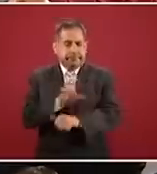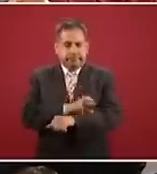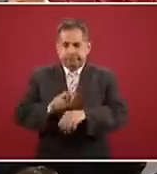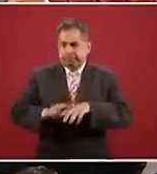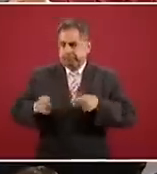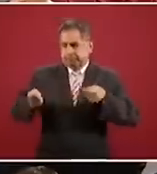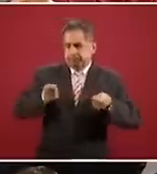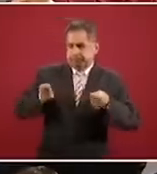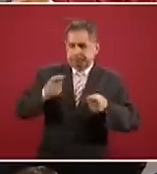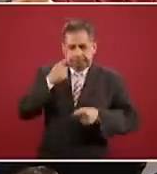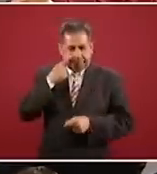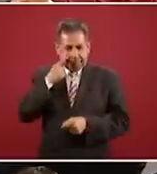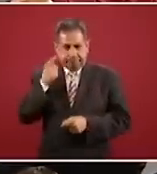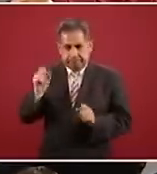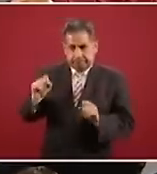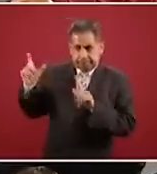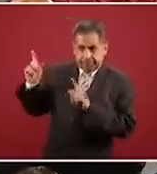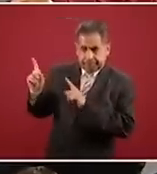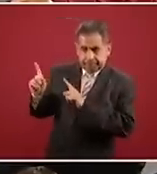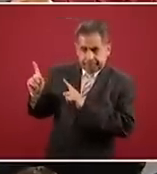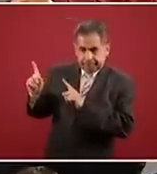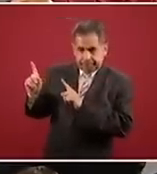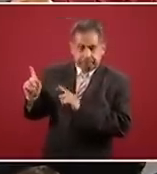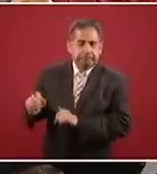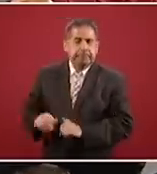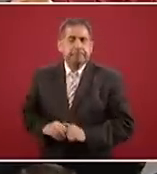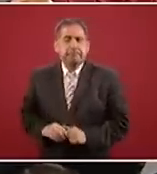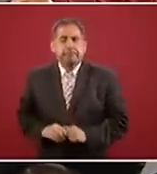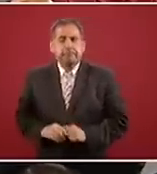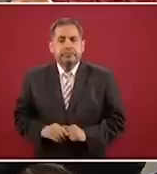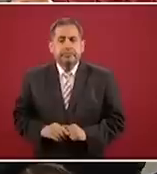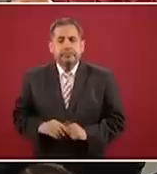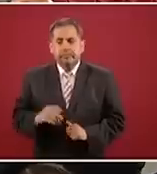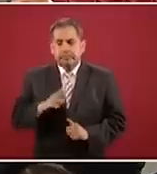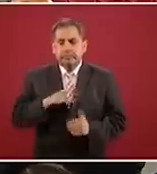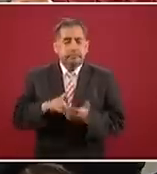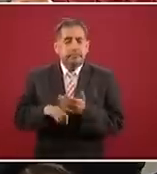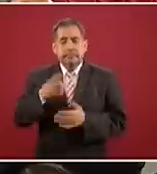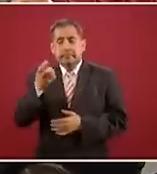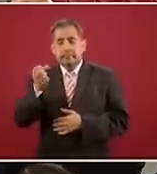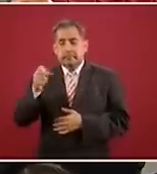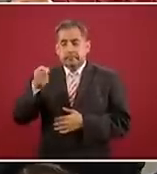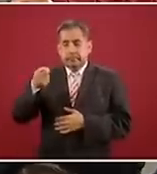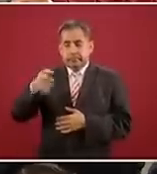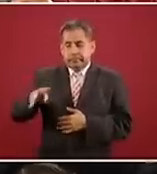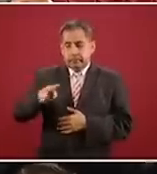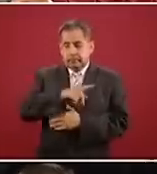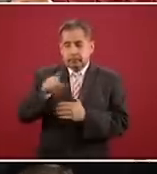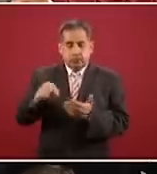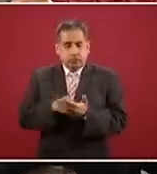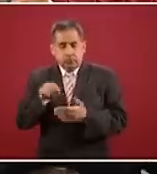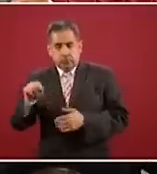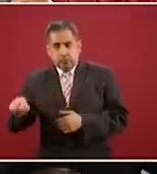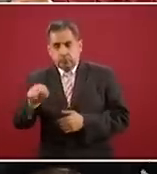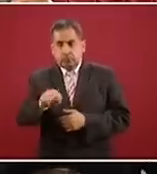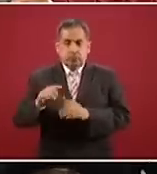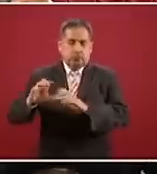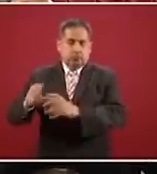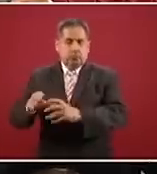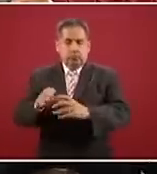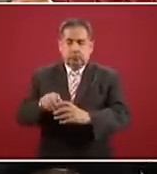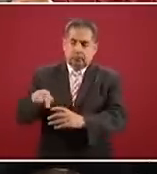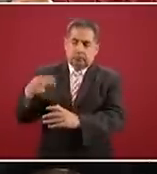y al Estado. Aquí ustedes pueden ver en la lámina, tenemos 69 instalaciones de nivel compañía que ya